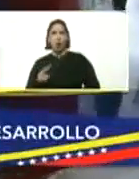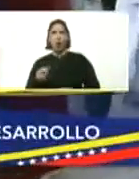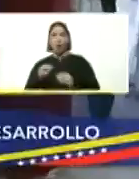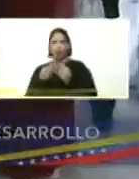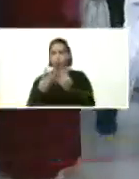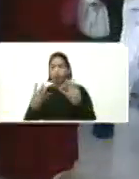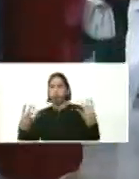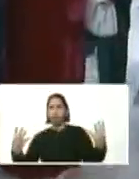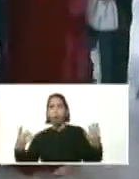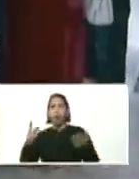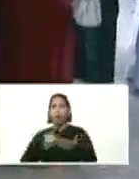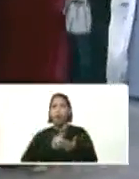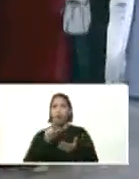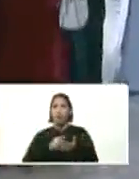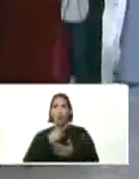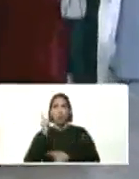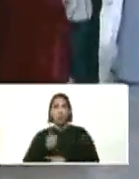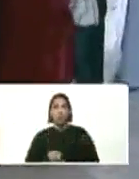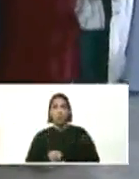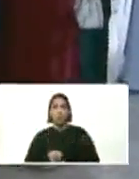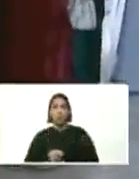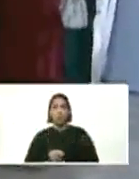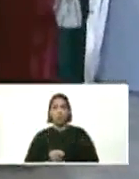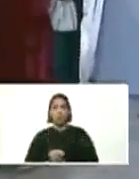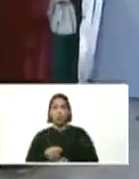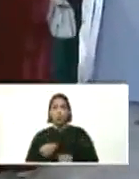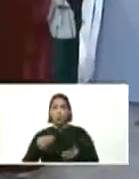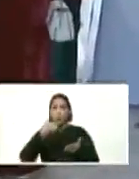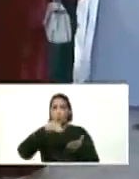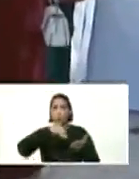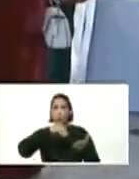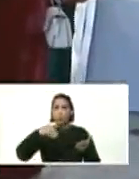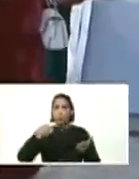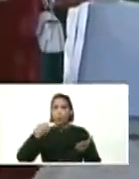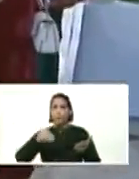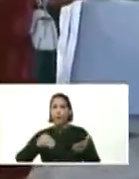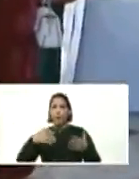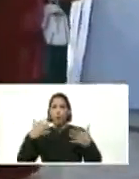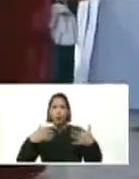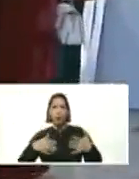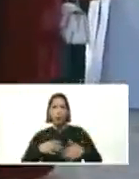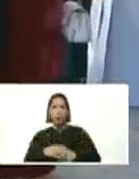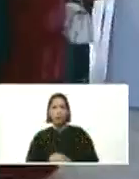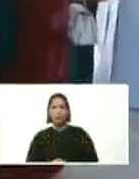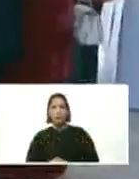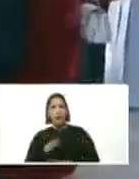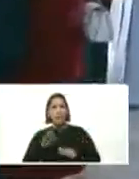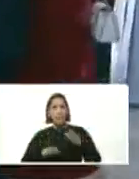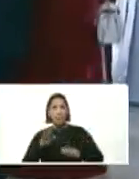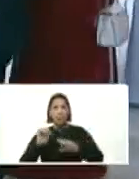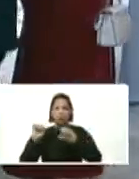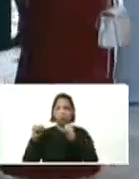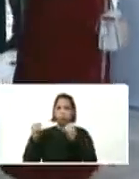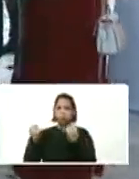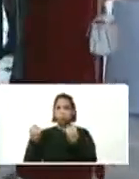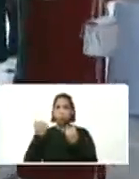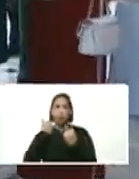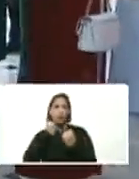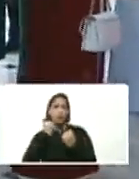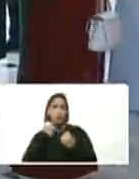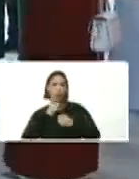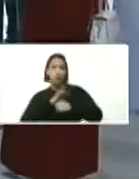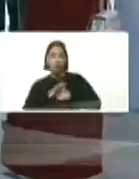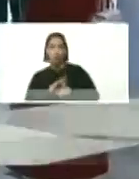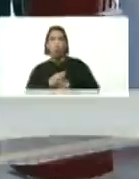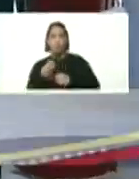ser bautizados hoy en más de un centenar, presidente. En medio del bloqueo y la pandemia, tenemos